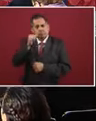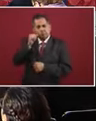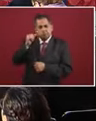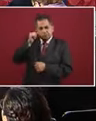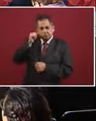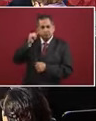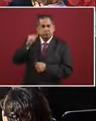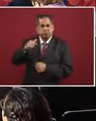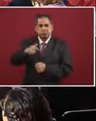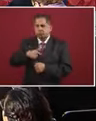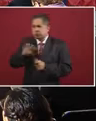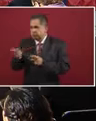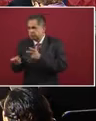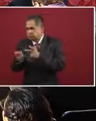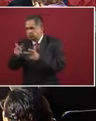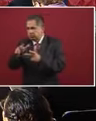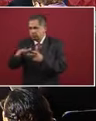a los camotes